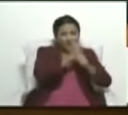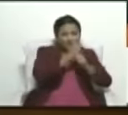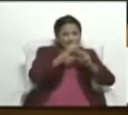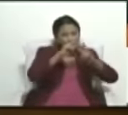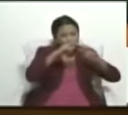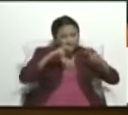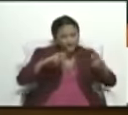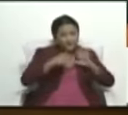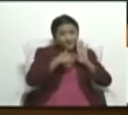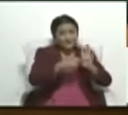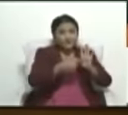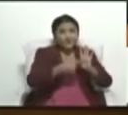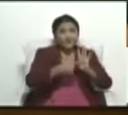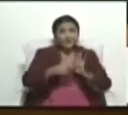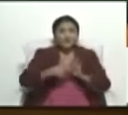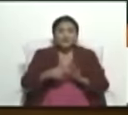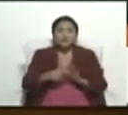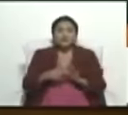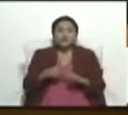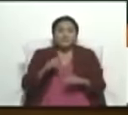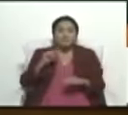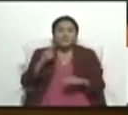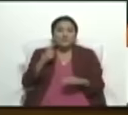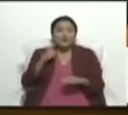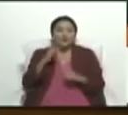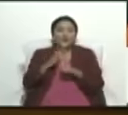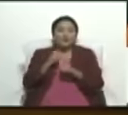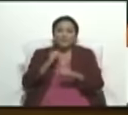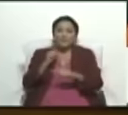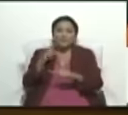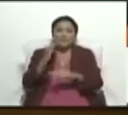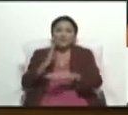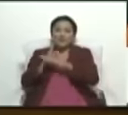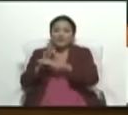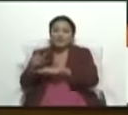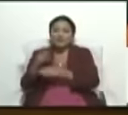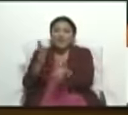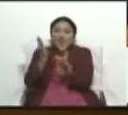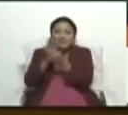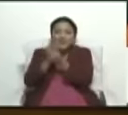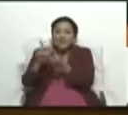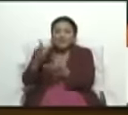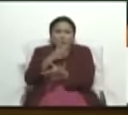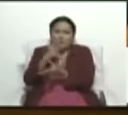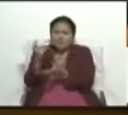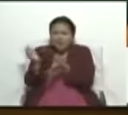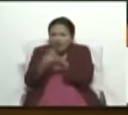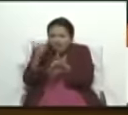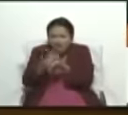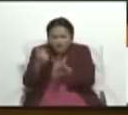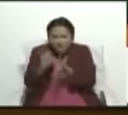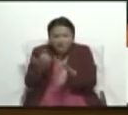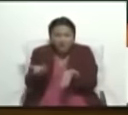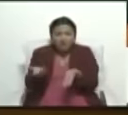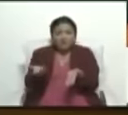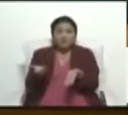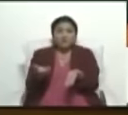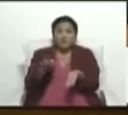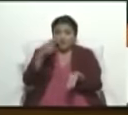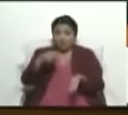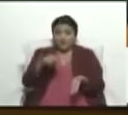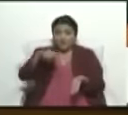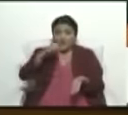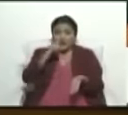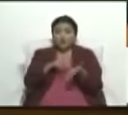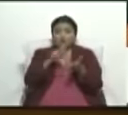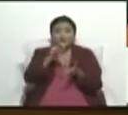ahí tuvimos un primer percance, porque no aparecía el expediente. Estoy hablando ahorita noviembre